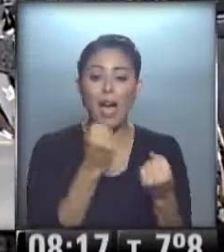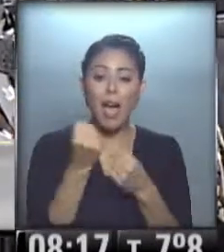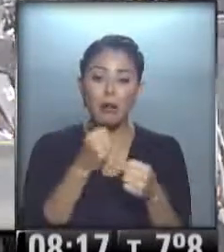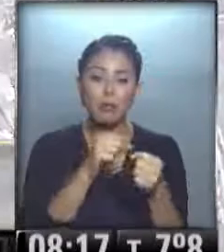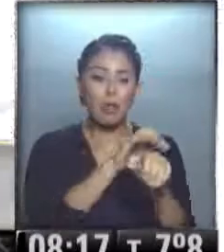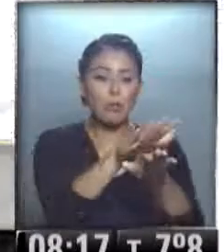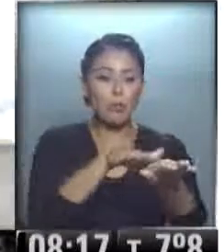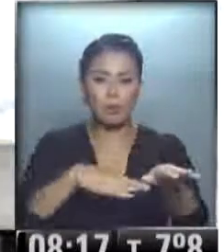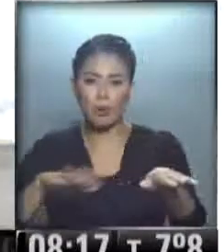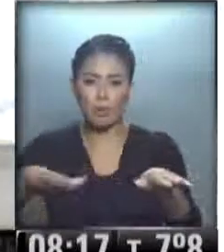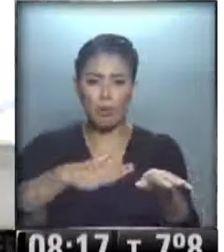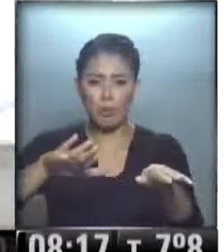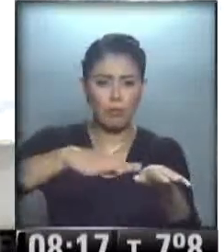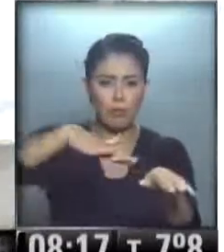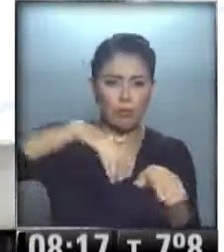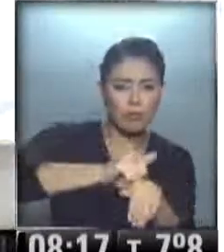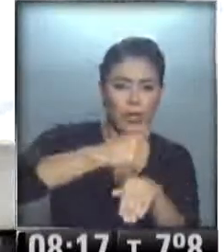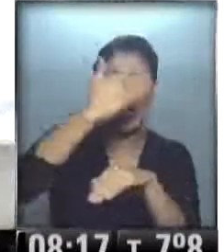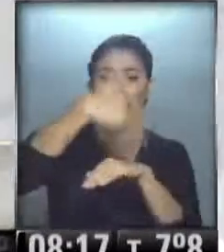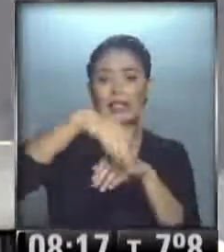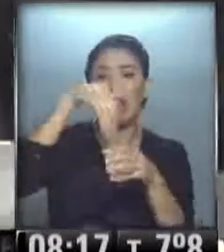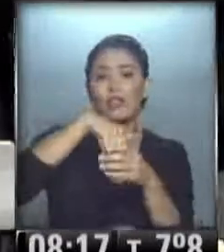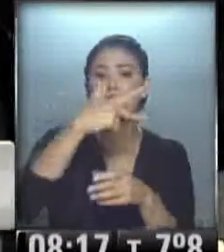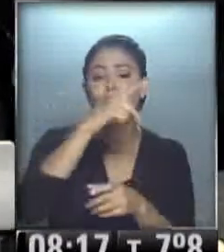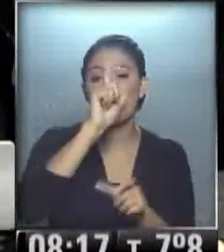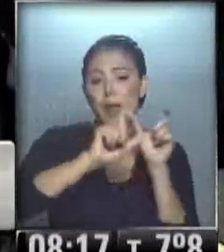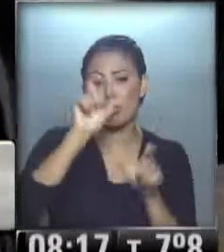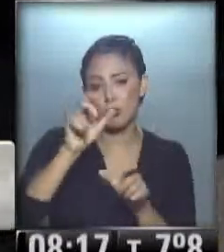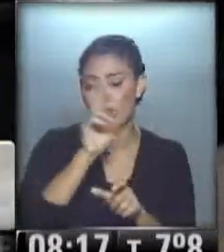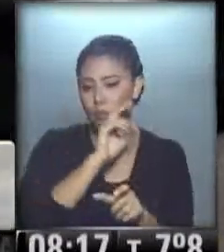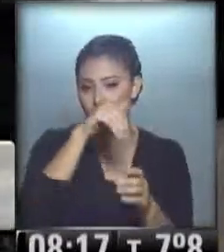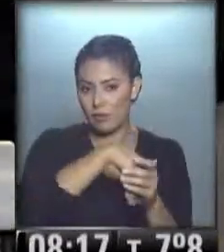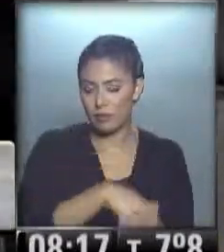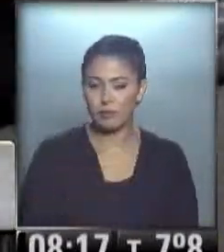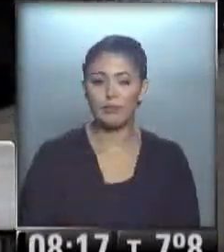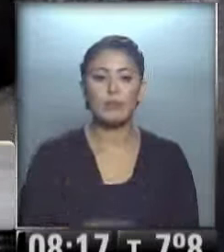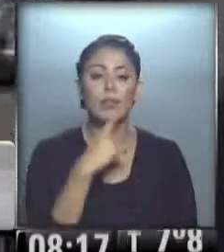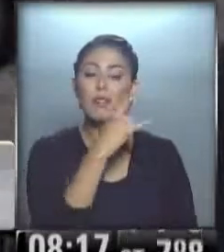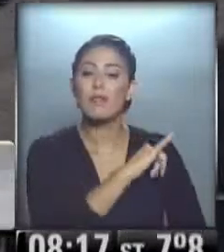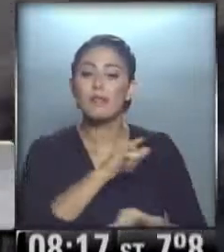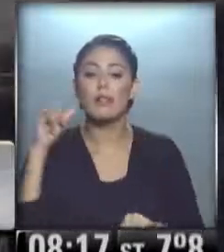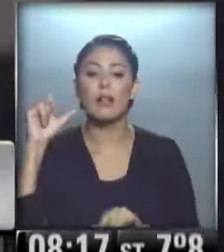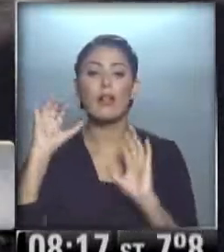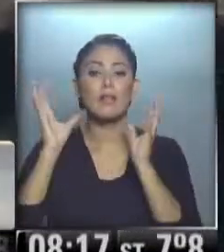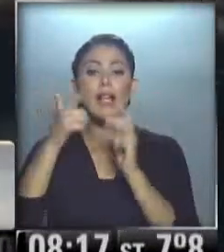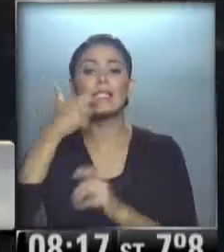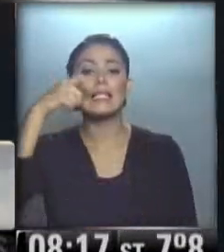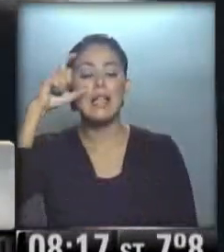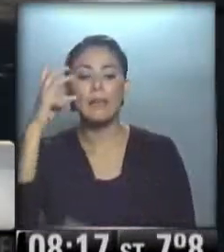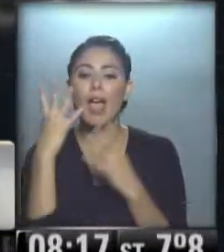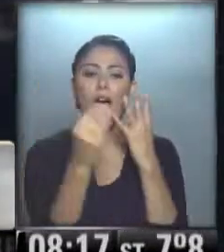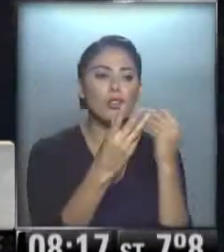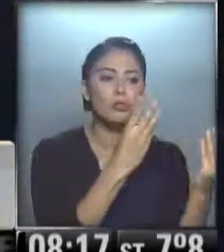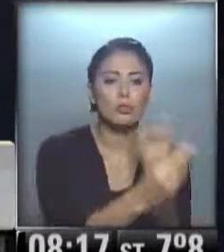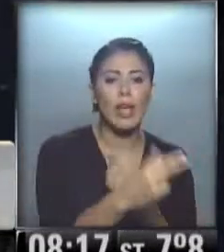haciendo zigzag terminó impactando un taxi que llevaba tres pasajeras. Trascendió que personal del SAME asistió a por lo